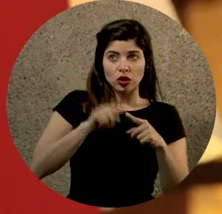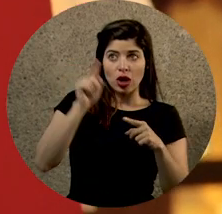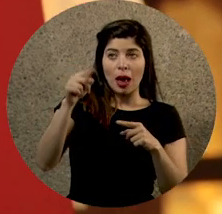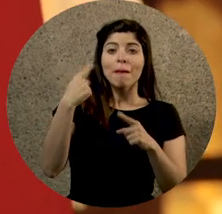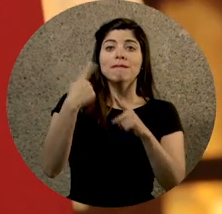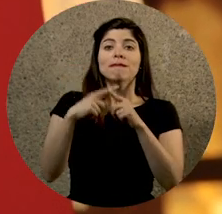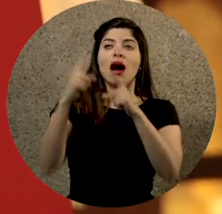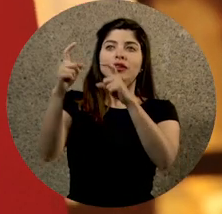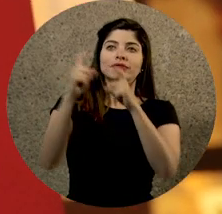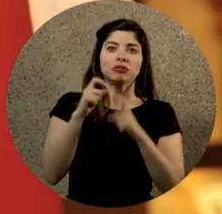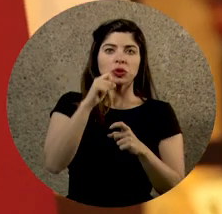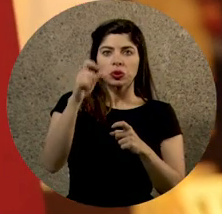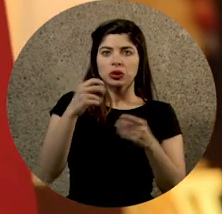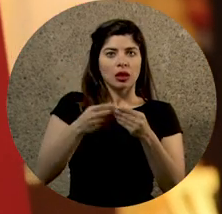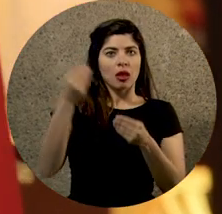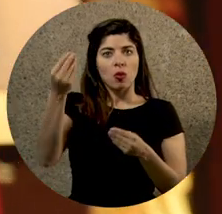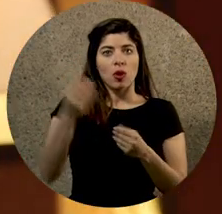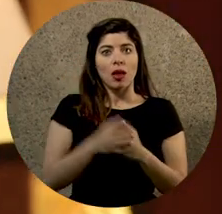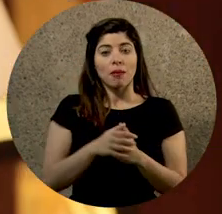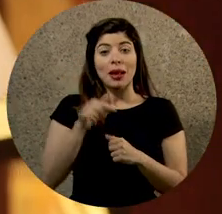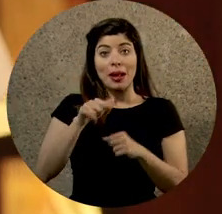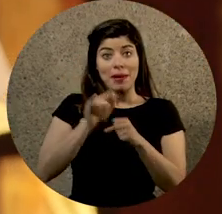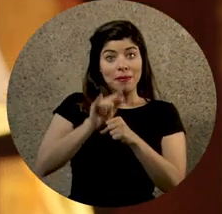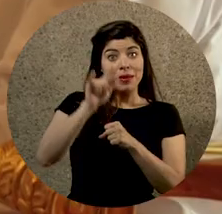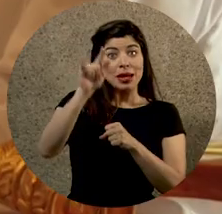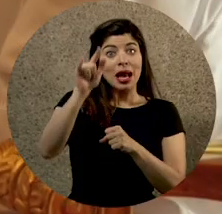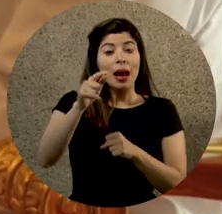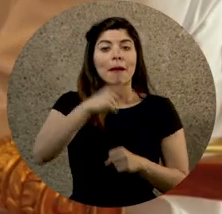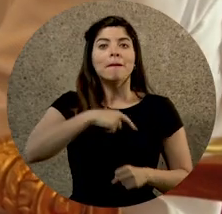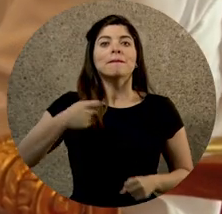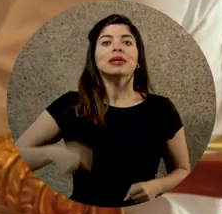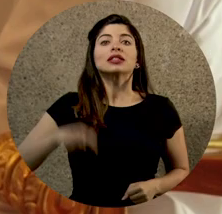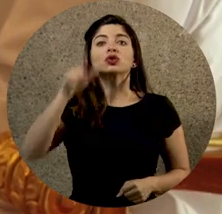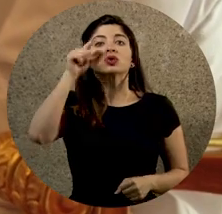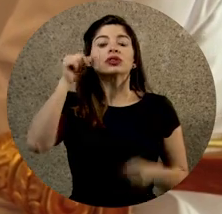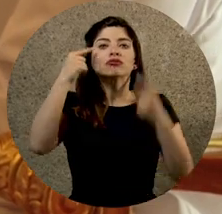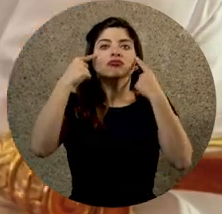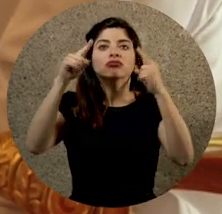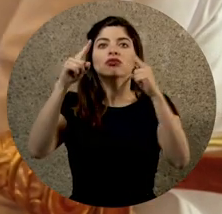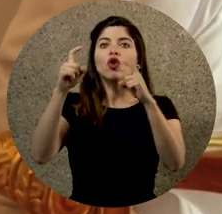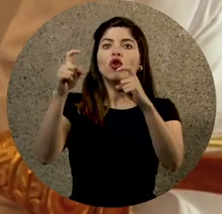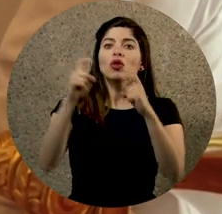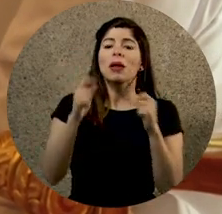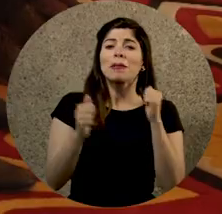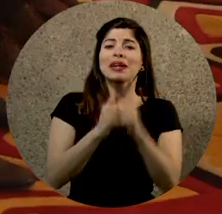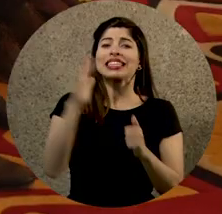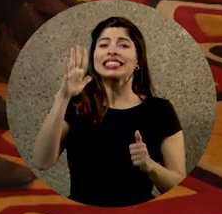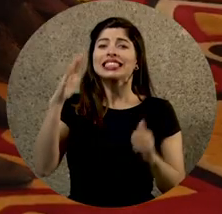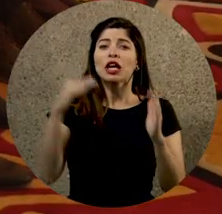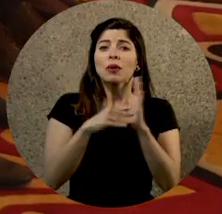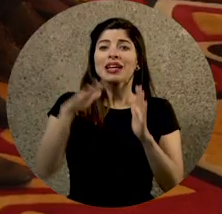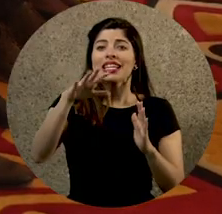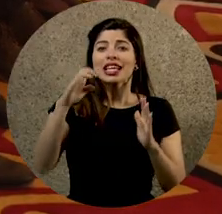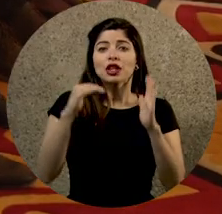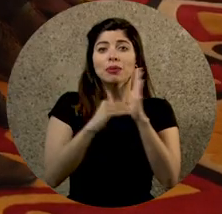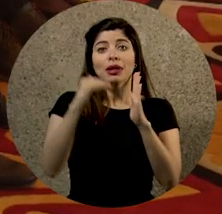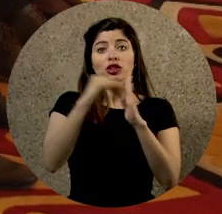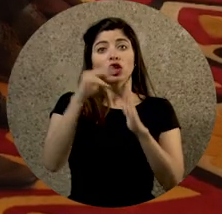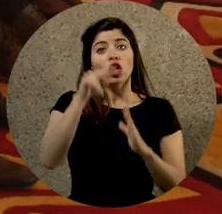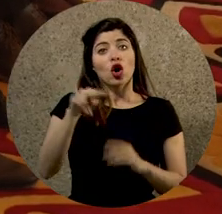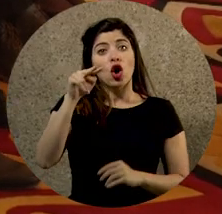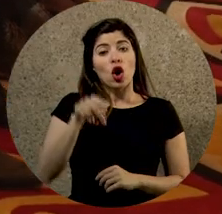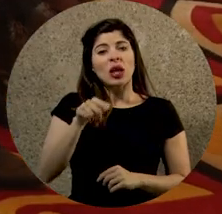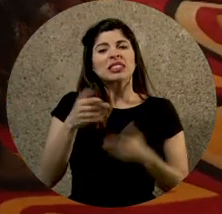obtener cooperación no reembolsable. En este viaje, el presidente Solís logró una donación de más de 5.500 millones